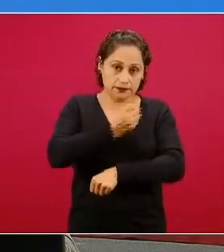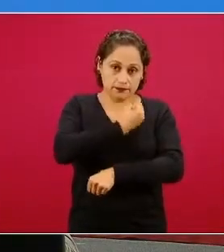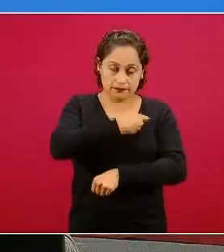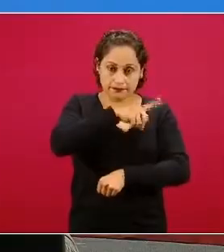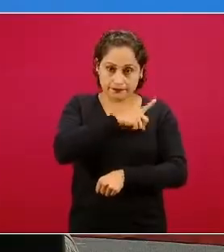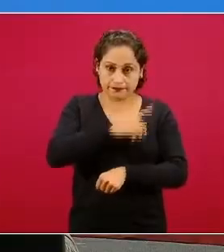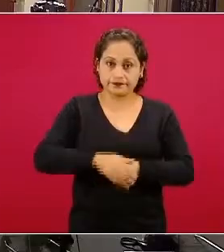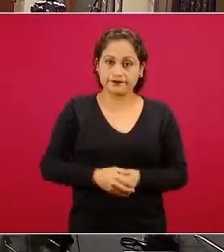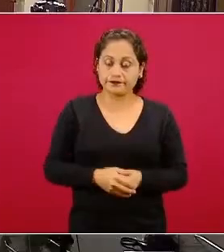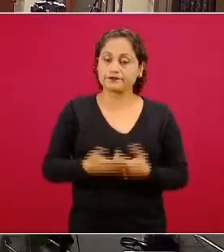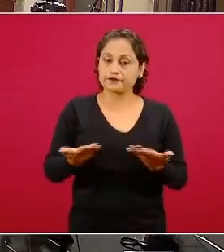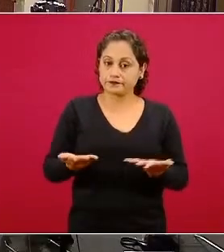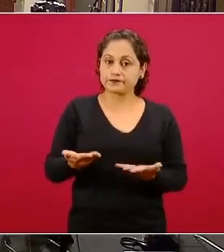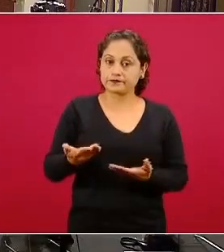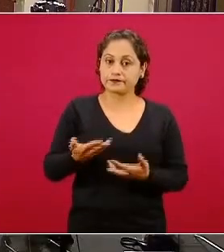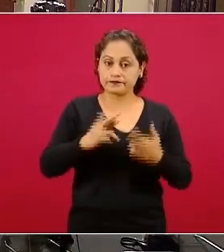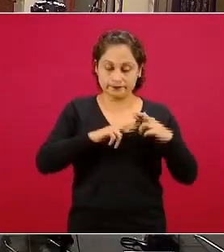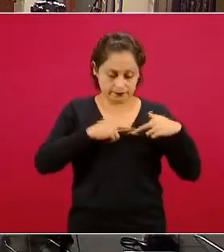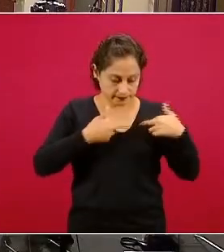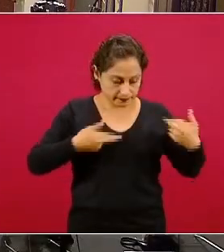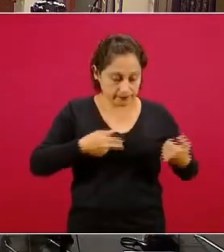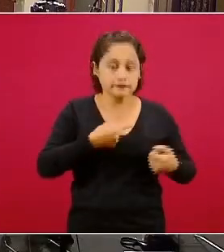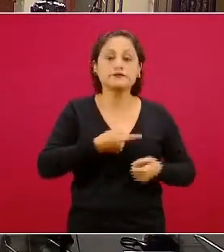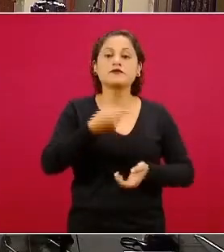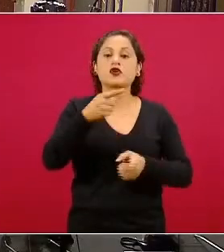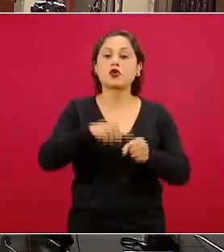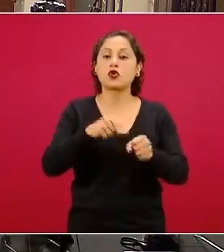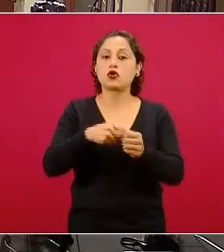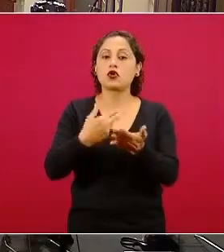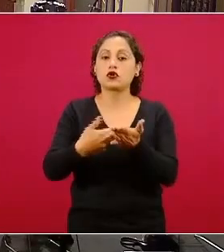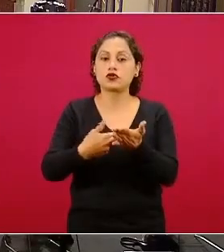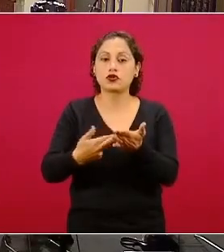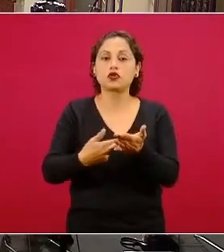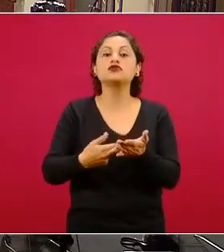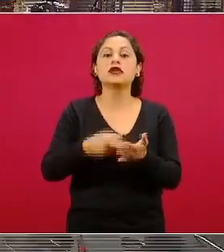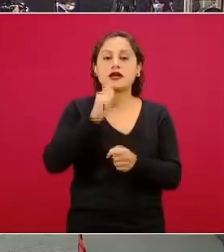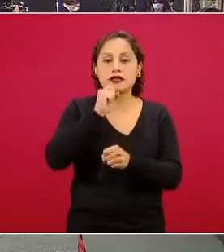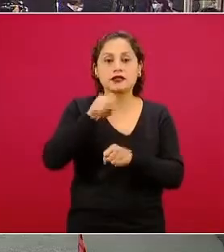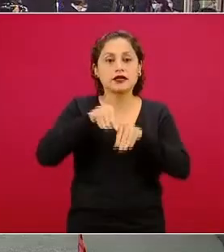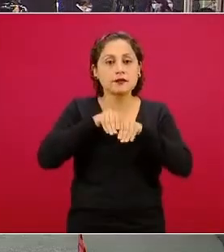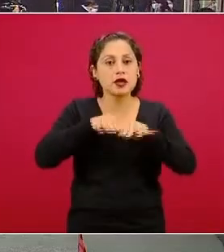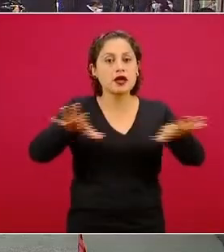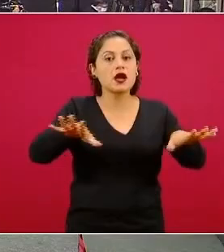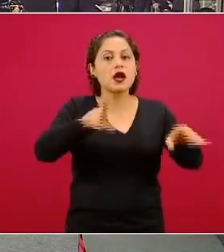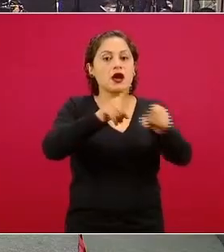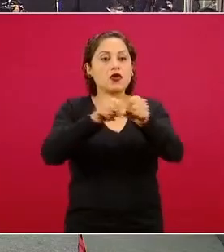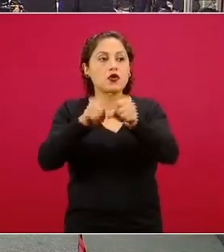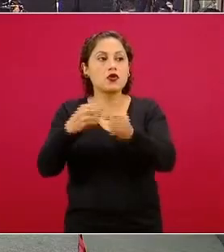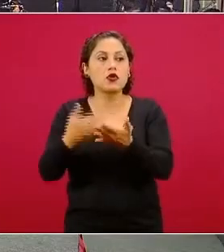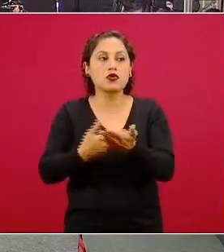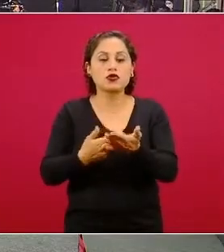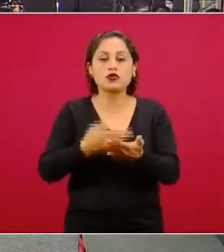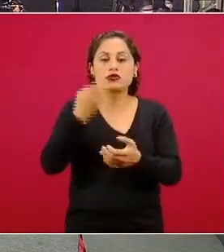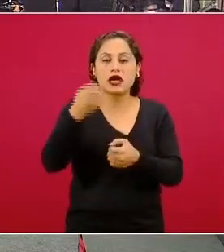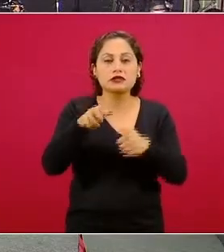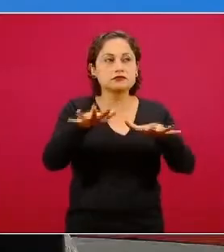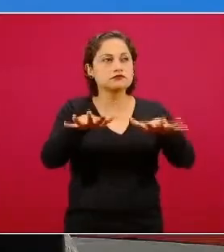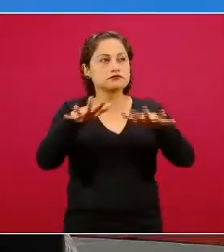Secretaría de Salud lo vamos a iluminar de rosa, como lo hacemos cada año, para recordar la importancia de la salud de las